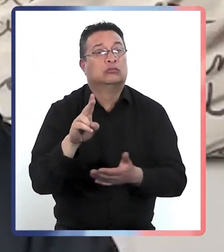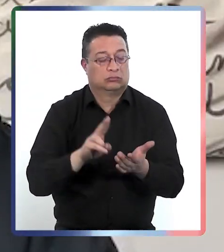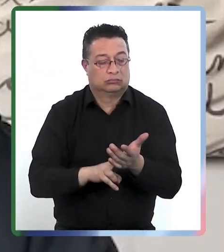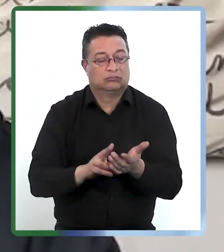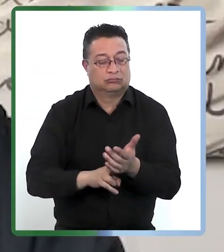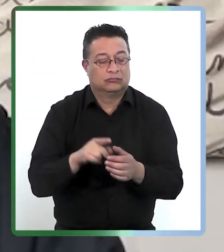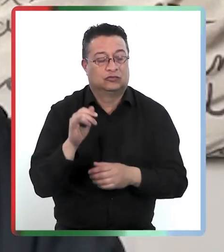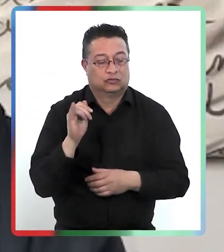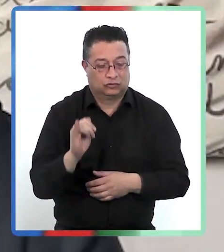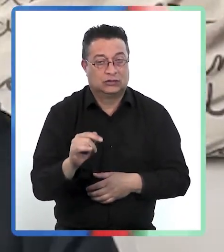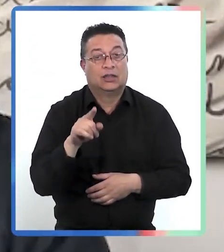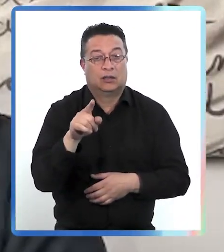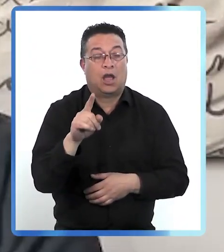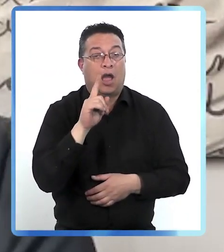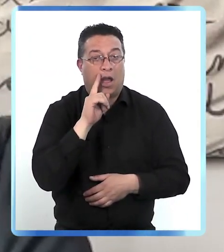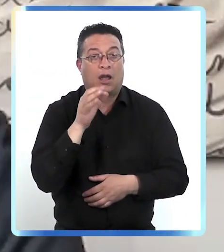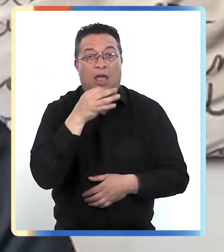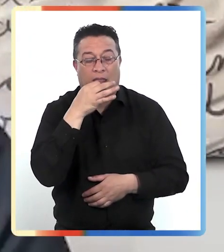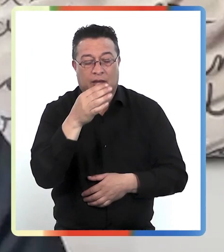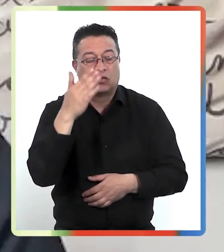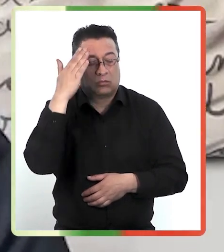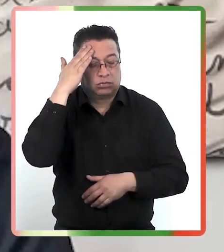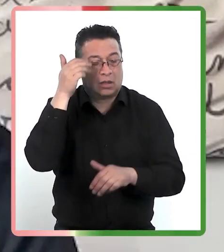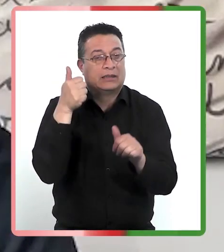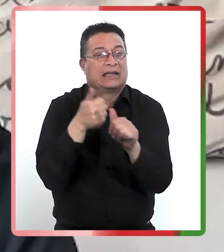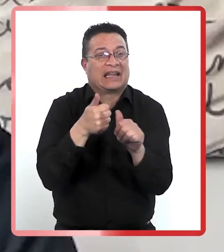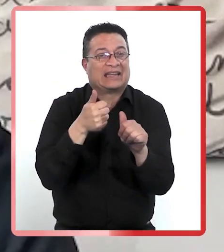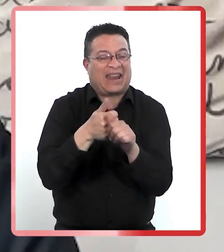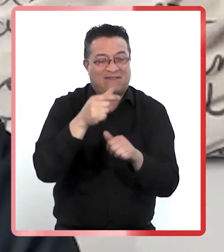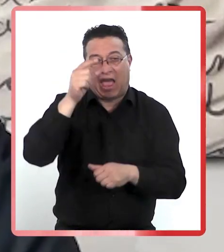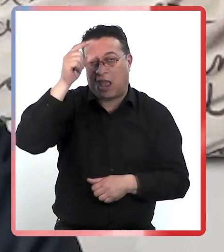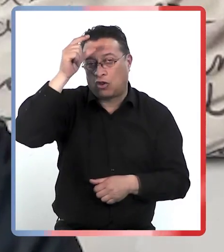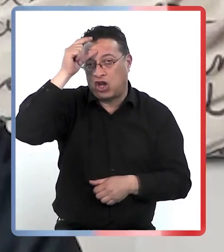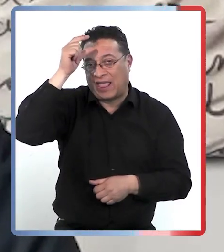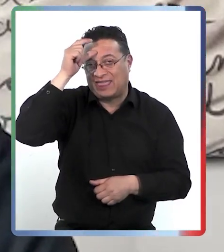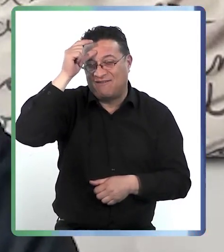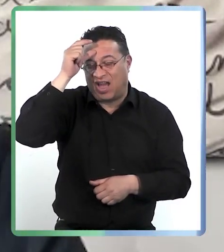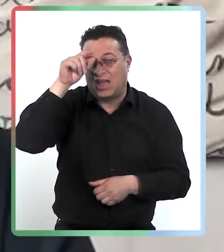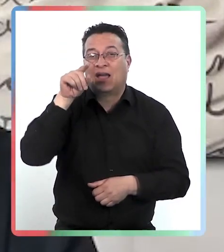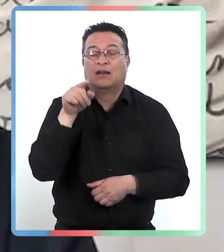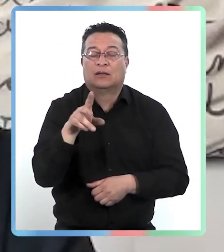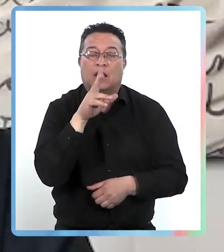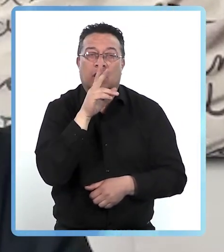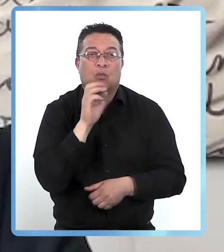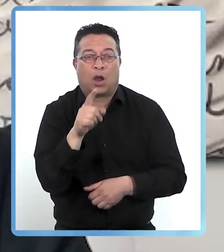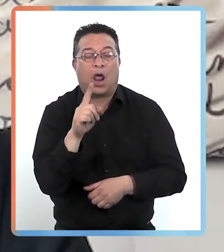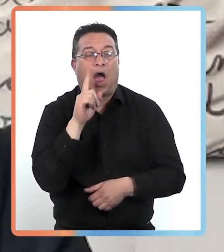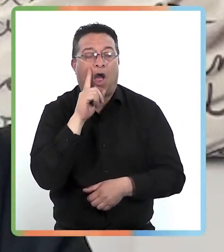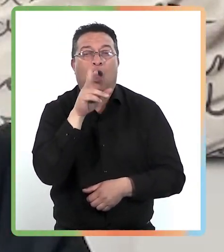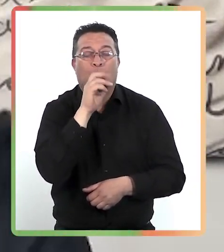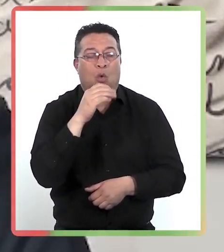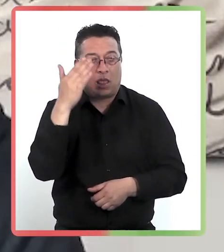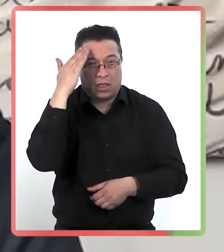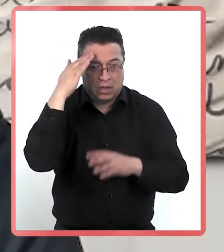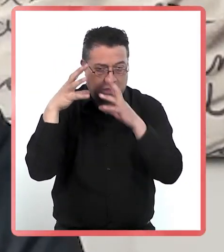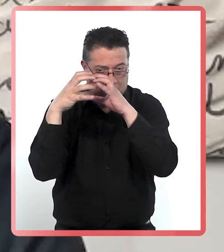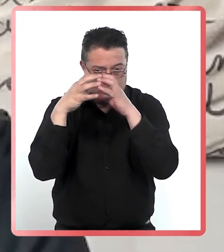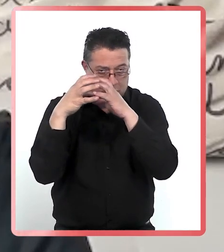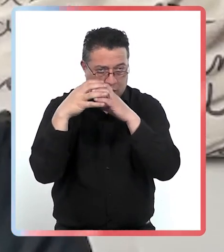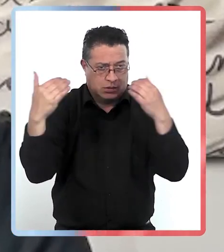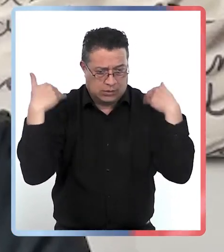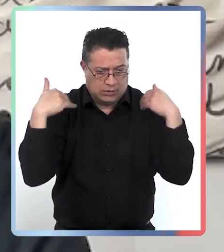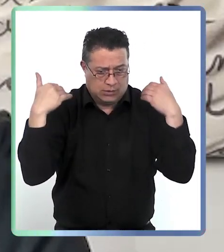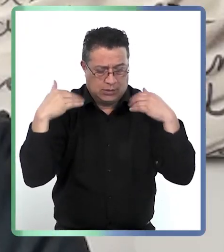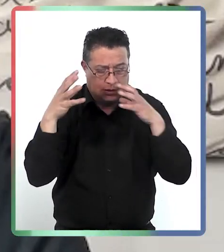totalmente cierto. Eso es lo que nosotros llamamos la reserva cognitiva. Ya si uno lo pensara así como con cuántos ahorros de